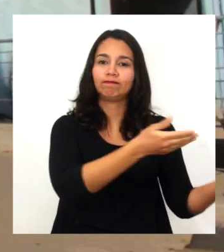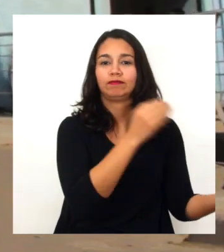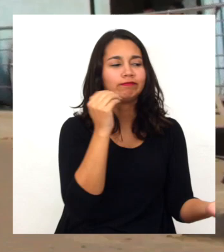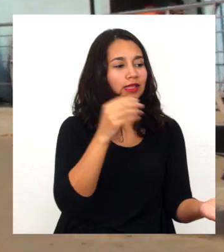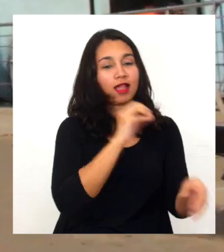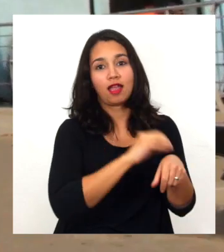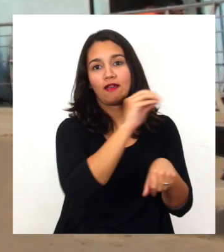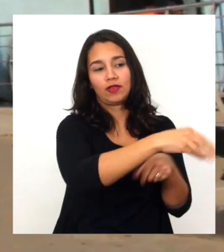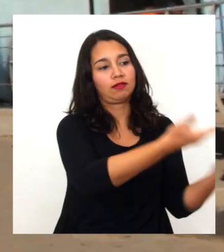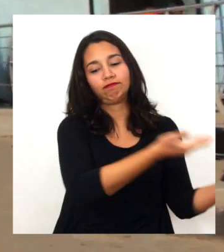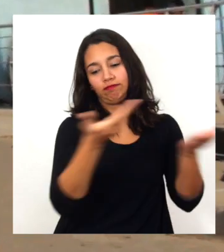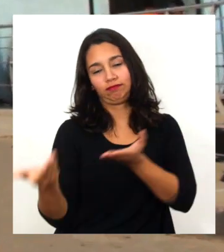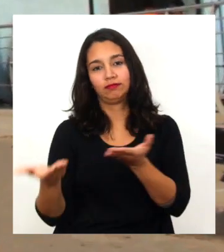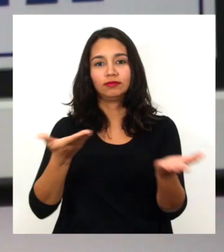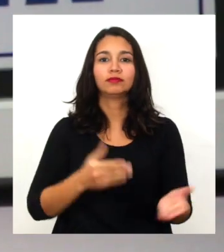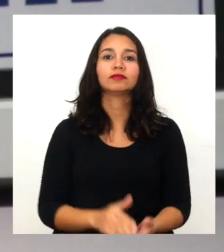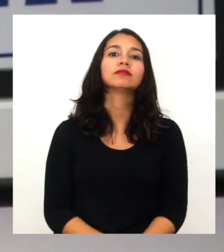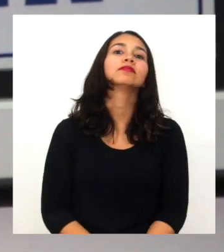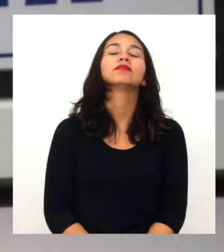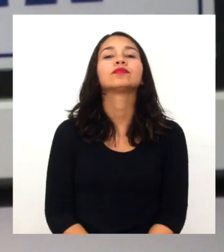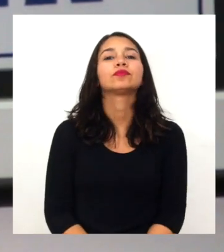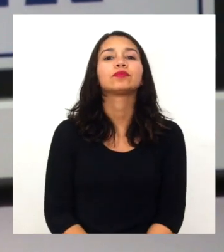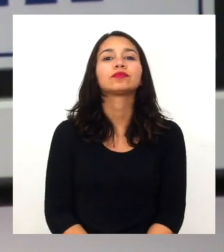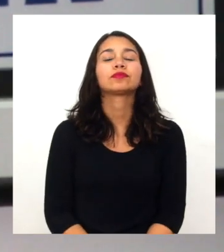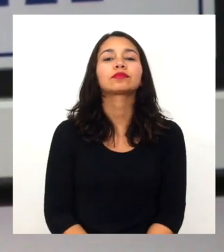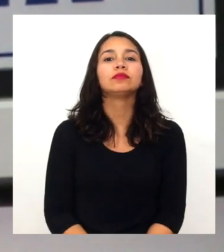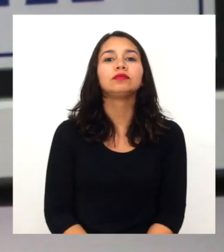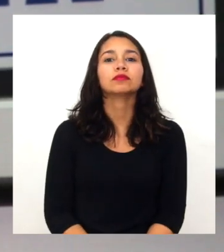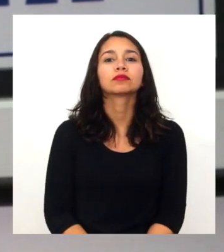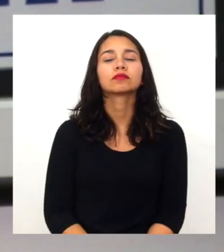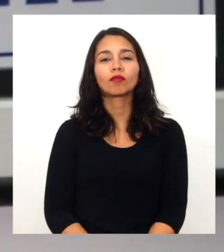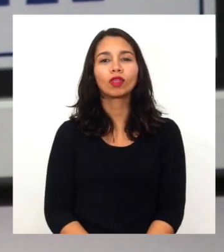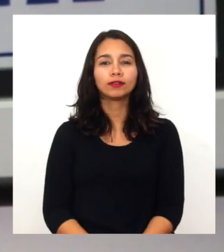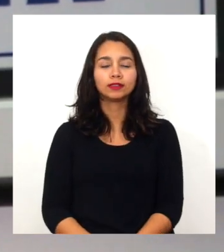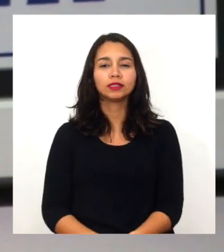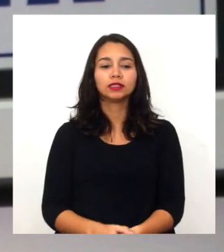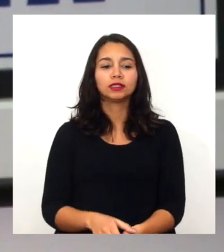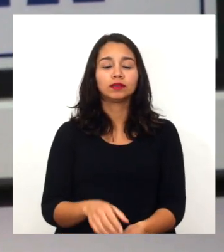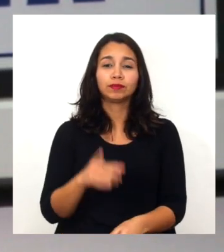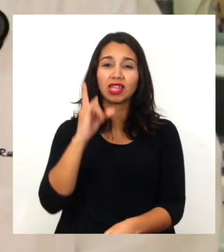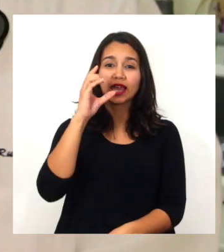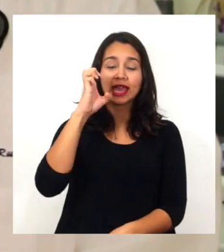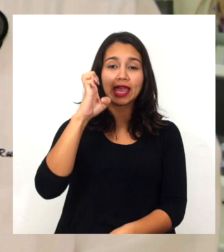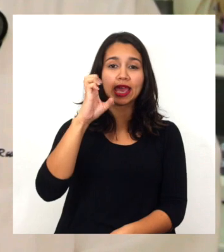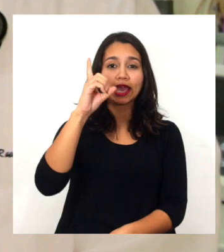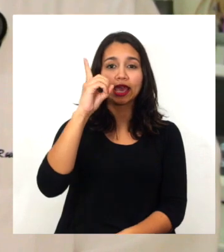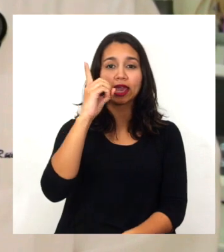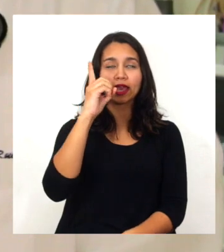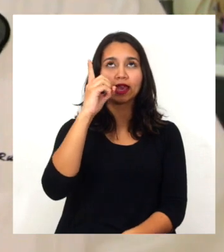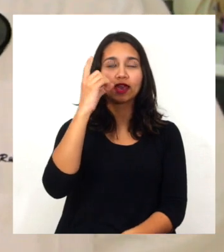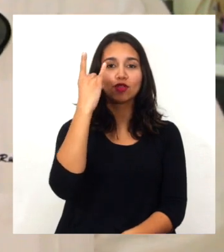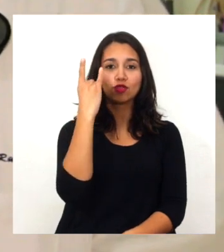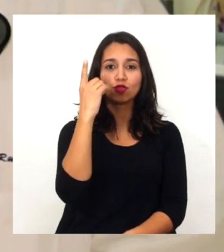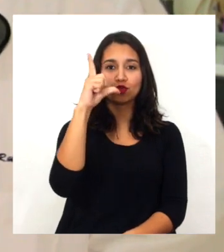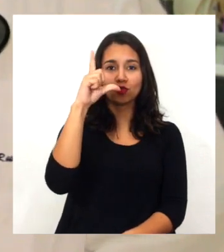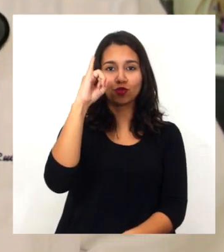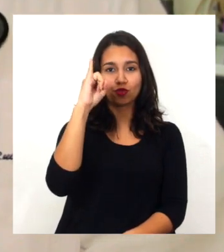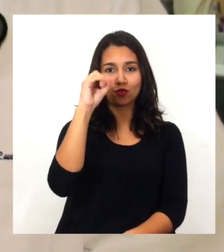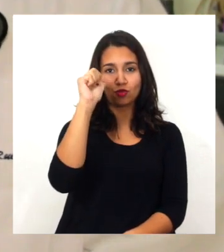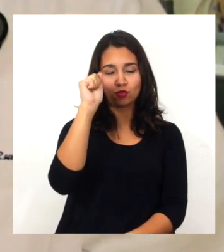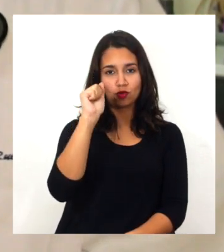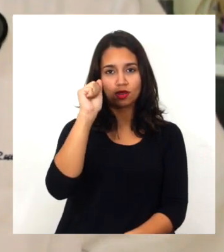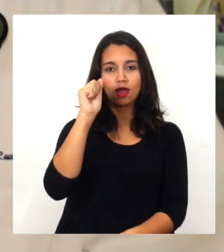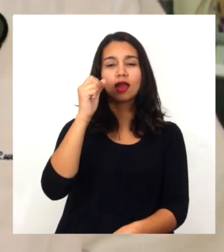paciente y solucionar la urgencia. En el caso de Edulia, ella tiene un daño